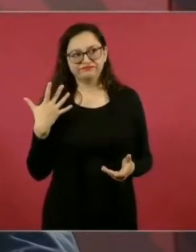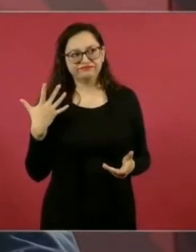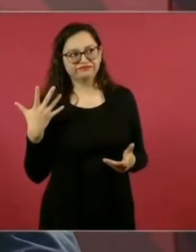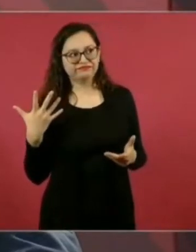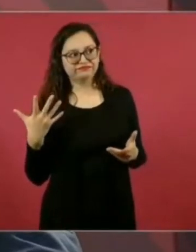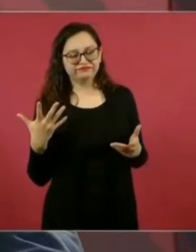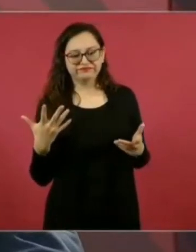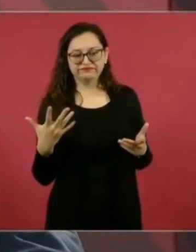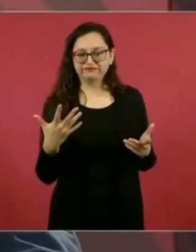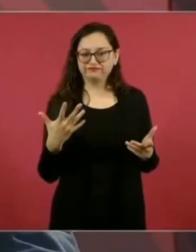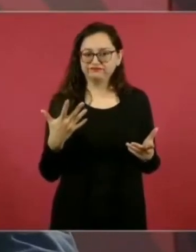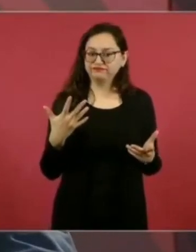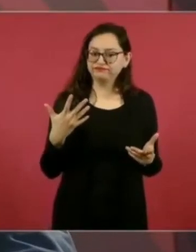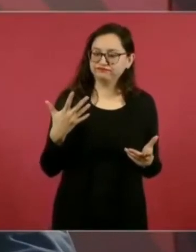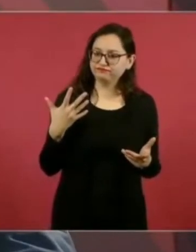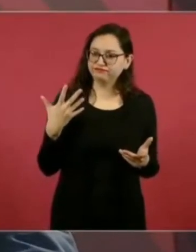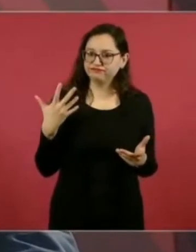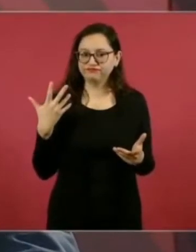una